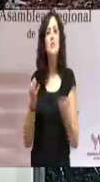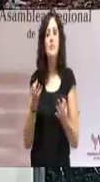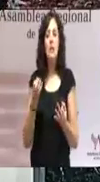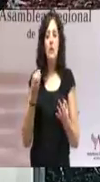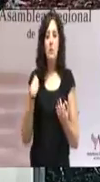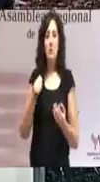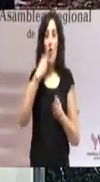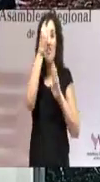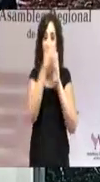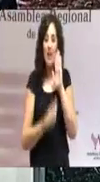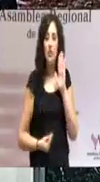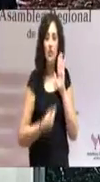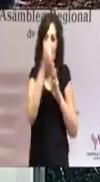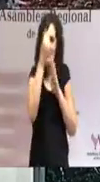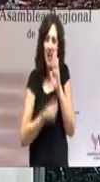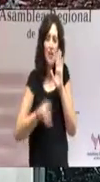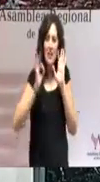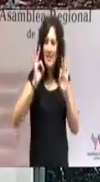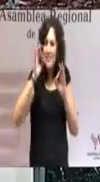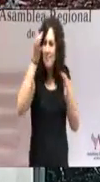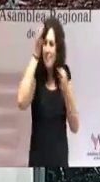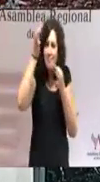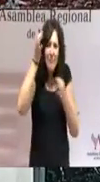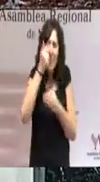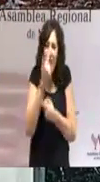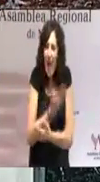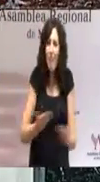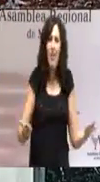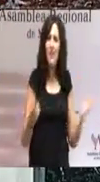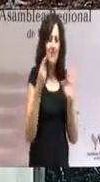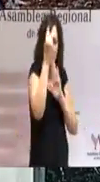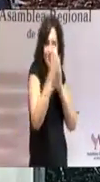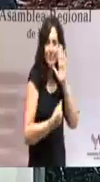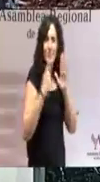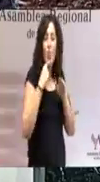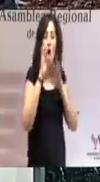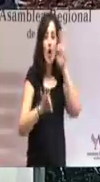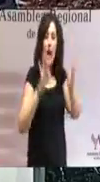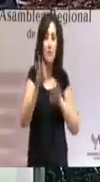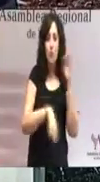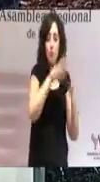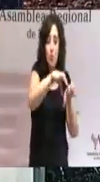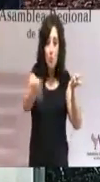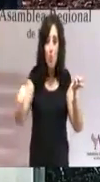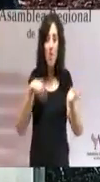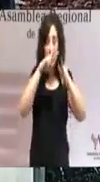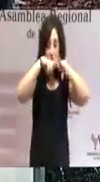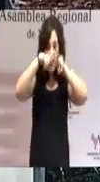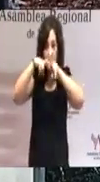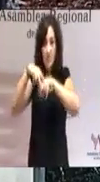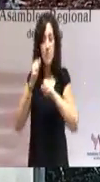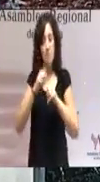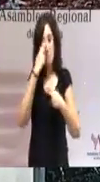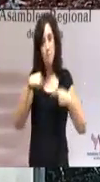datos rigurosos y fiables, los datos que nos aportan los organismos que ponen esos datos en